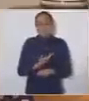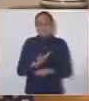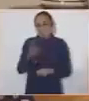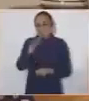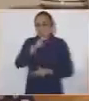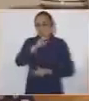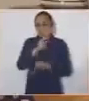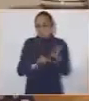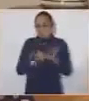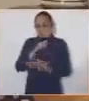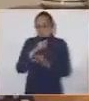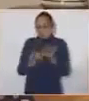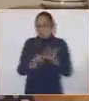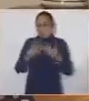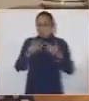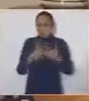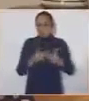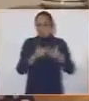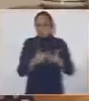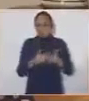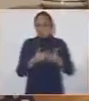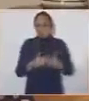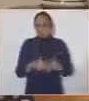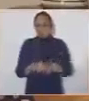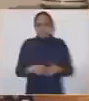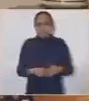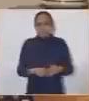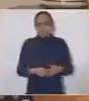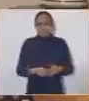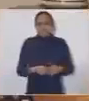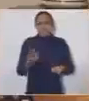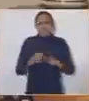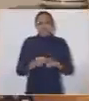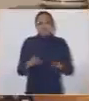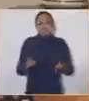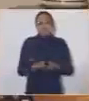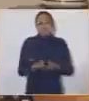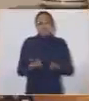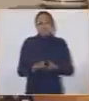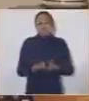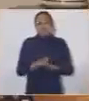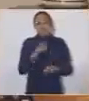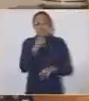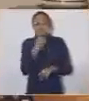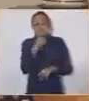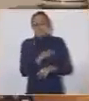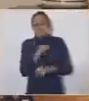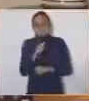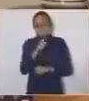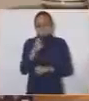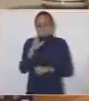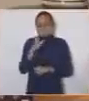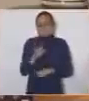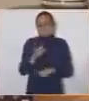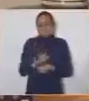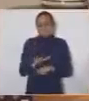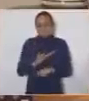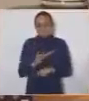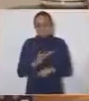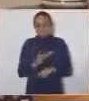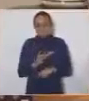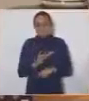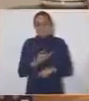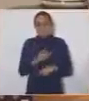facturas de empresas de simulación como las del señor Tavera, pues tiene que haber